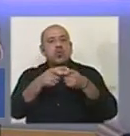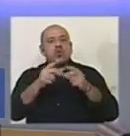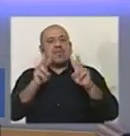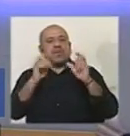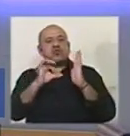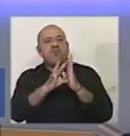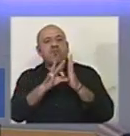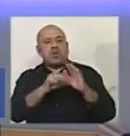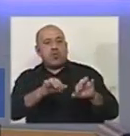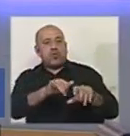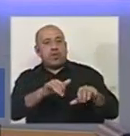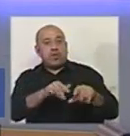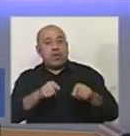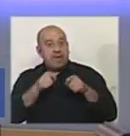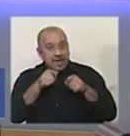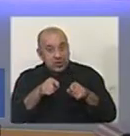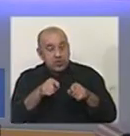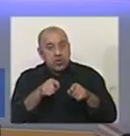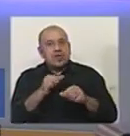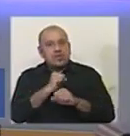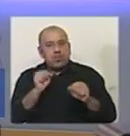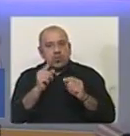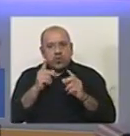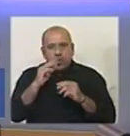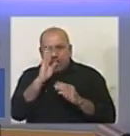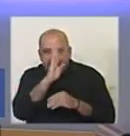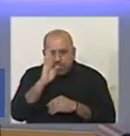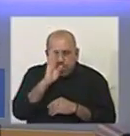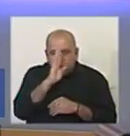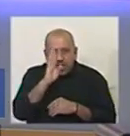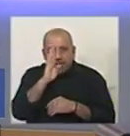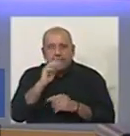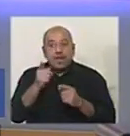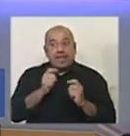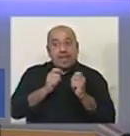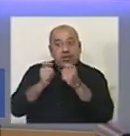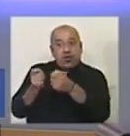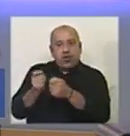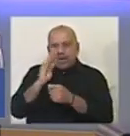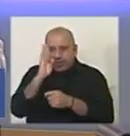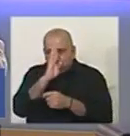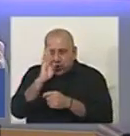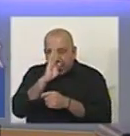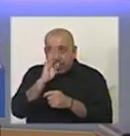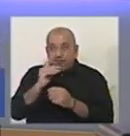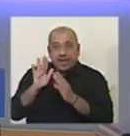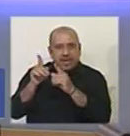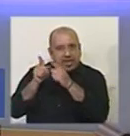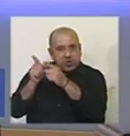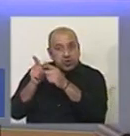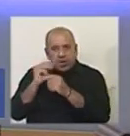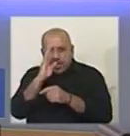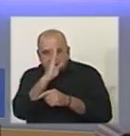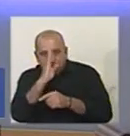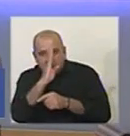que facilitó ese software de espionaje llamado Pegasus al gobierno de Arabia Saudí, como a tantos otros países que lo